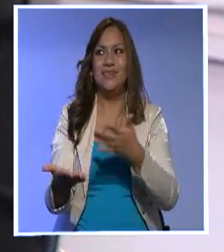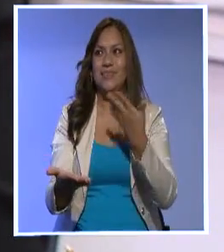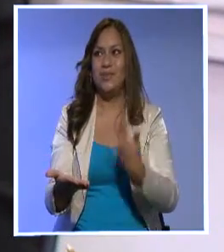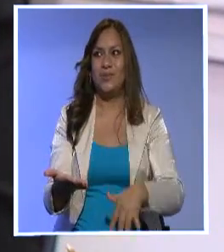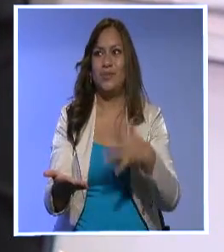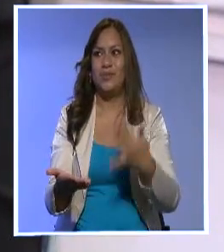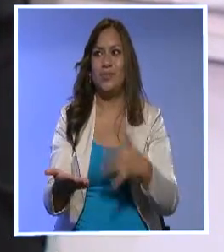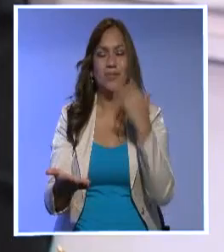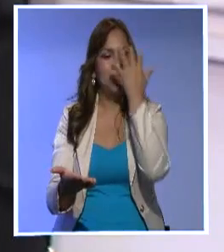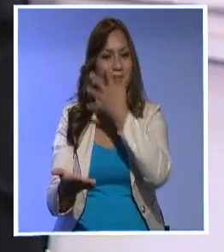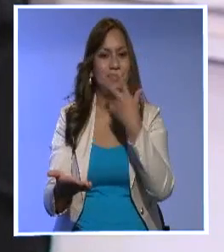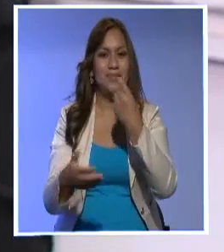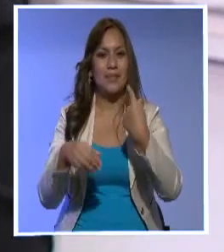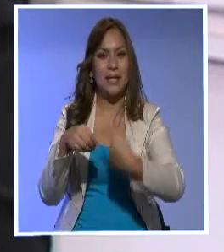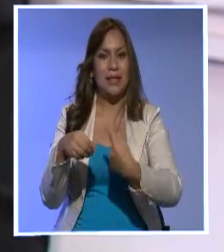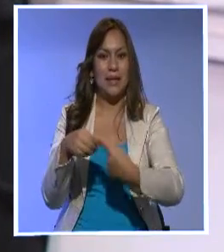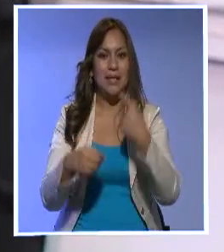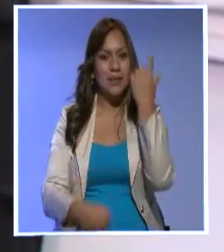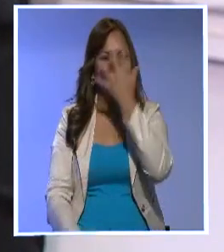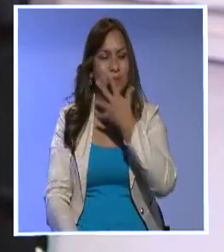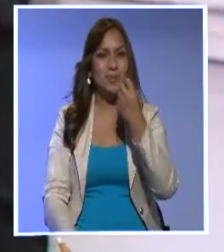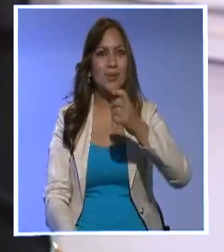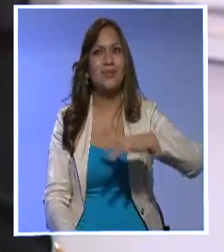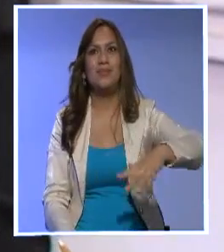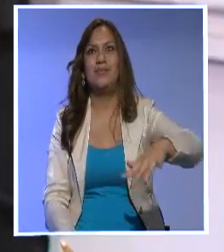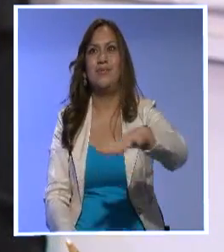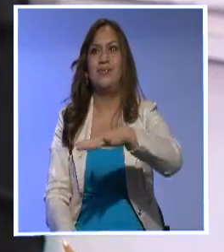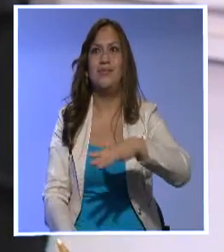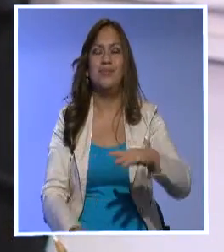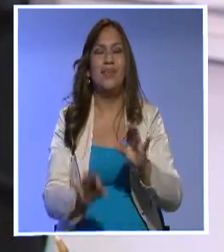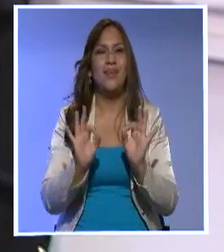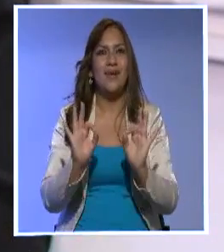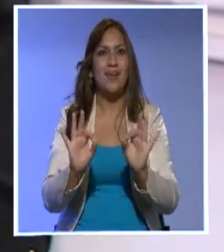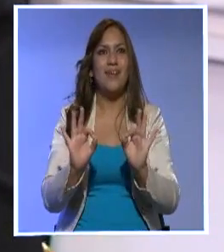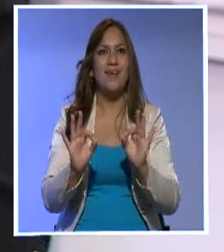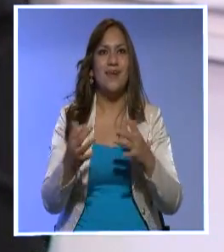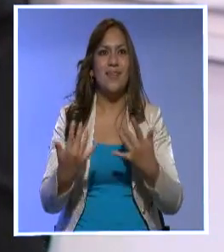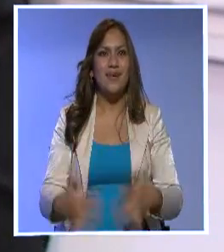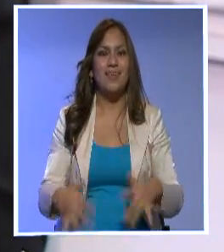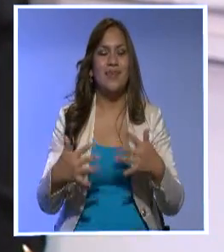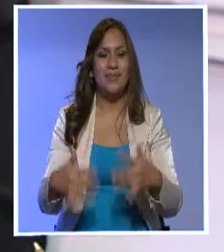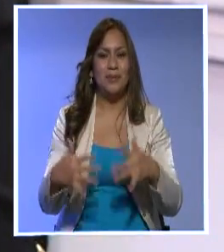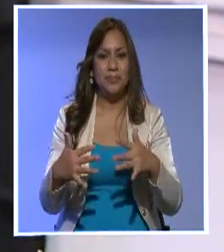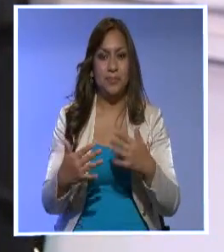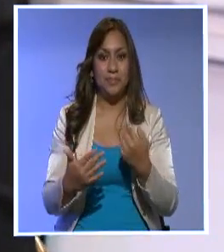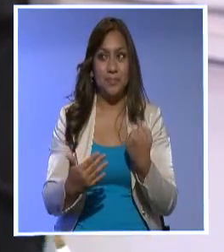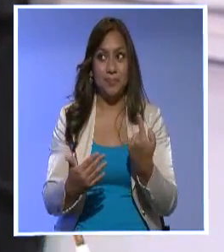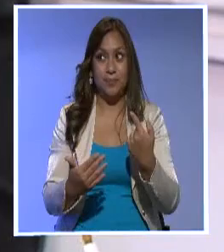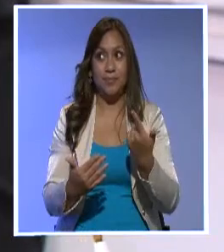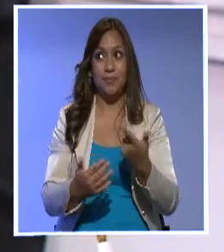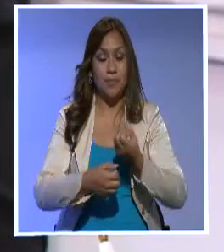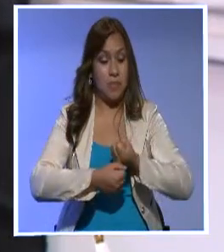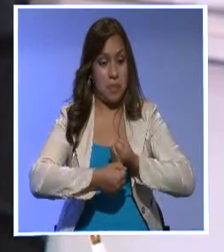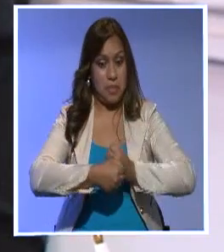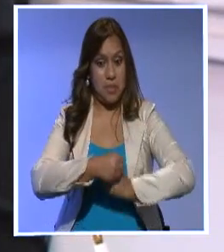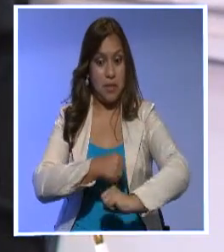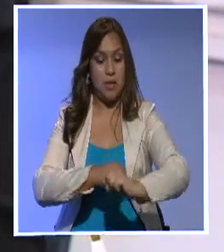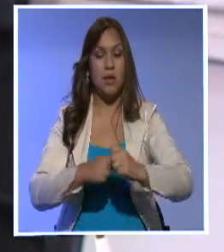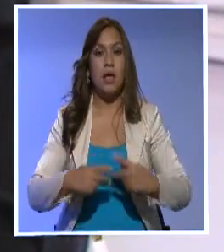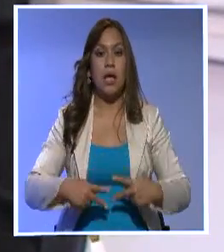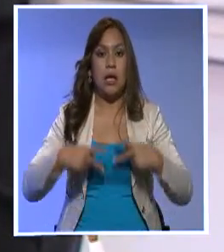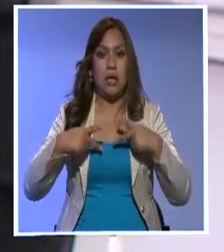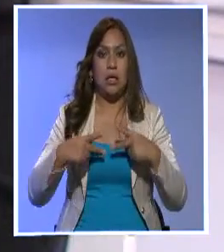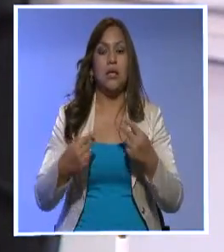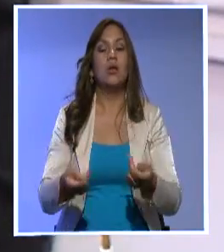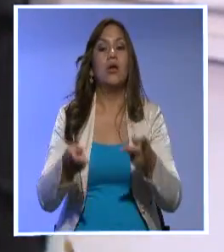bella y más diversa del mundo y muy orgullosos muy orgullosos quienes nacimos en quito quienes hemos vivido en